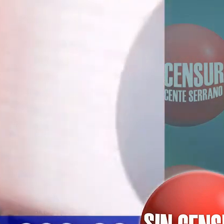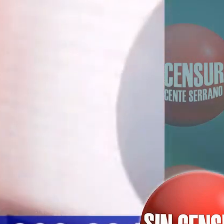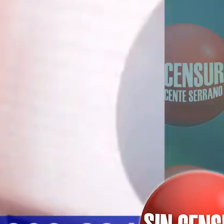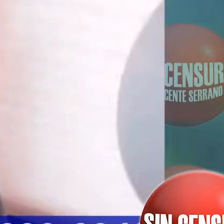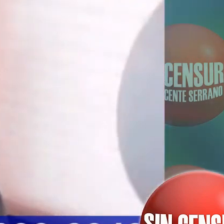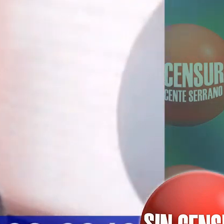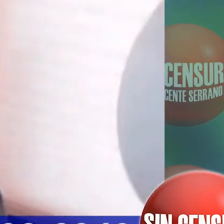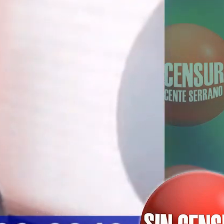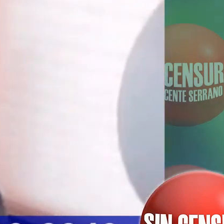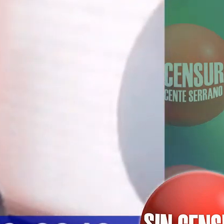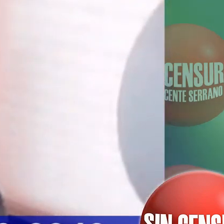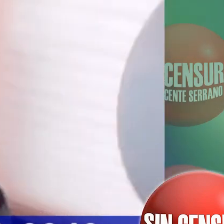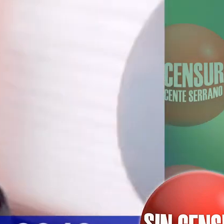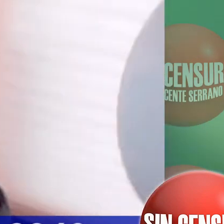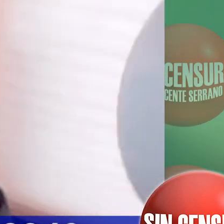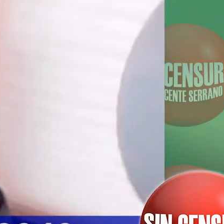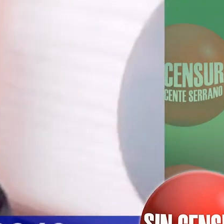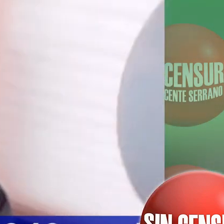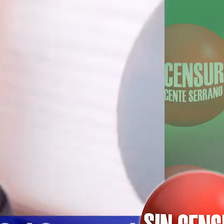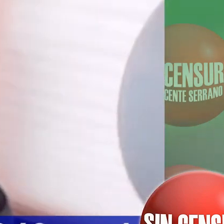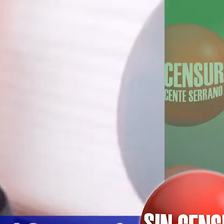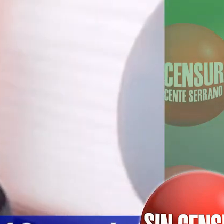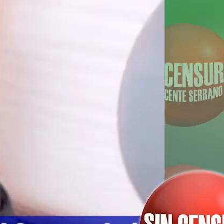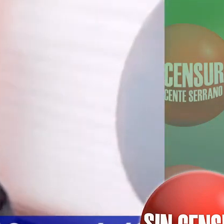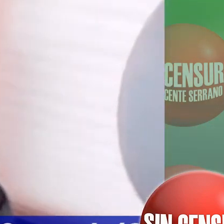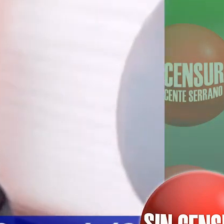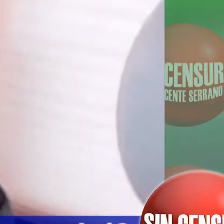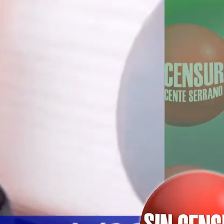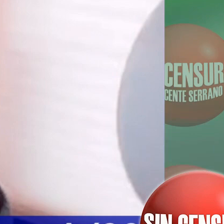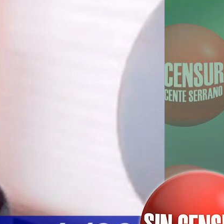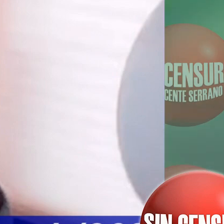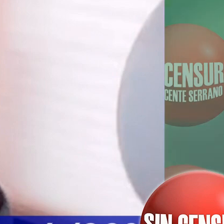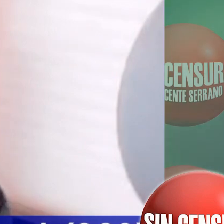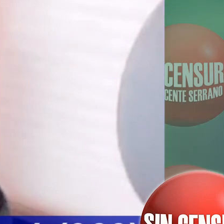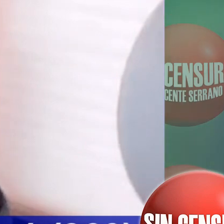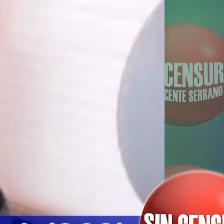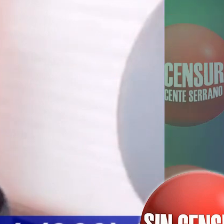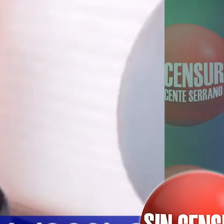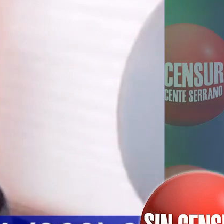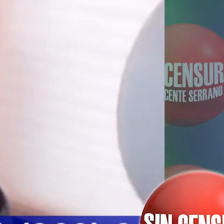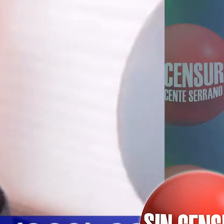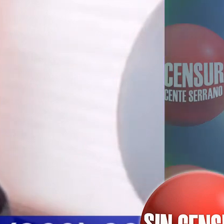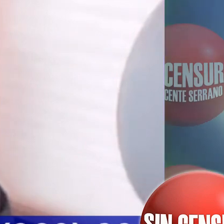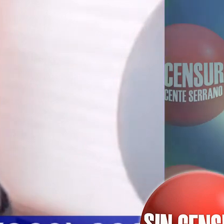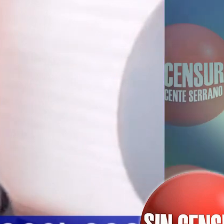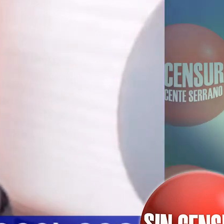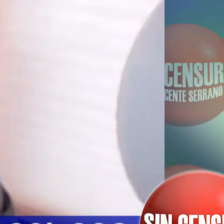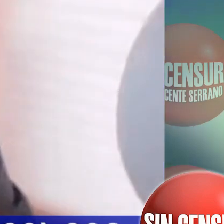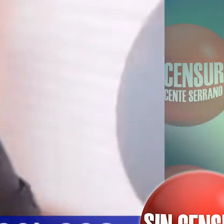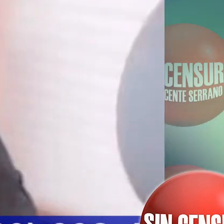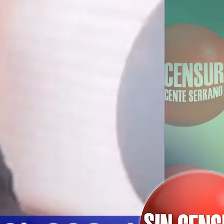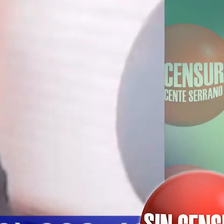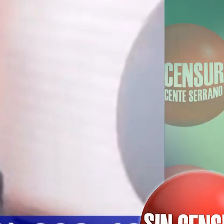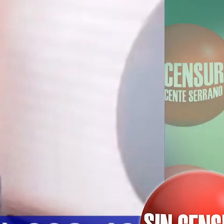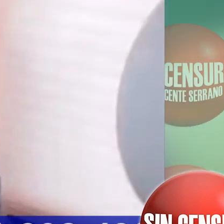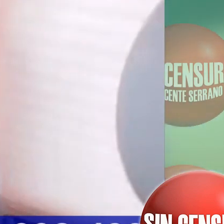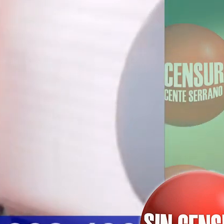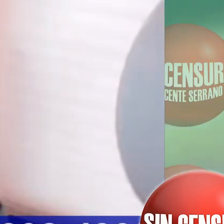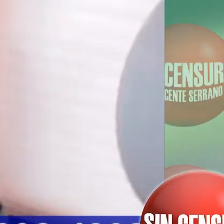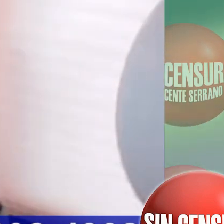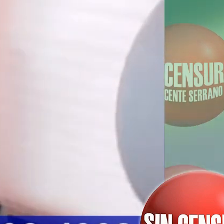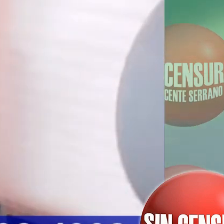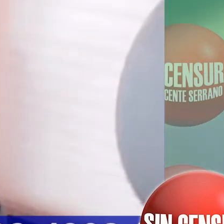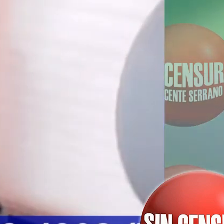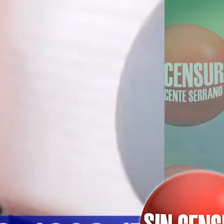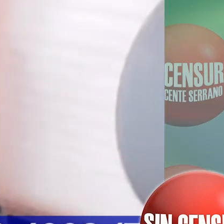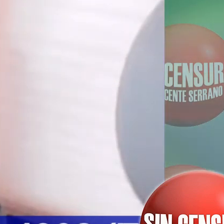señores, está fallando la señal, tanto en Gobierno de México como en la señal del presidente Andrés Manuel López Obrador.